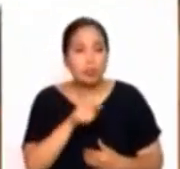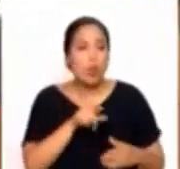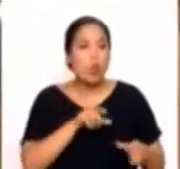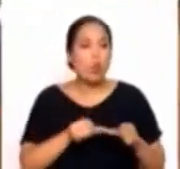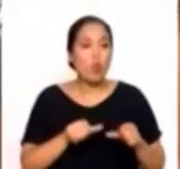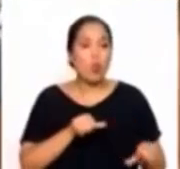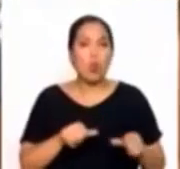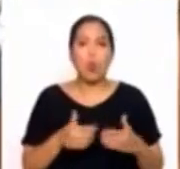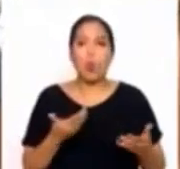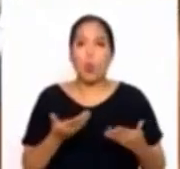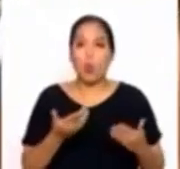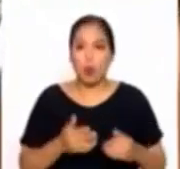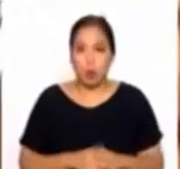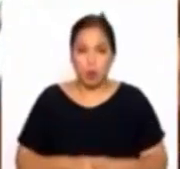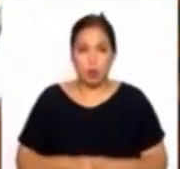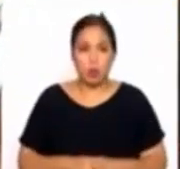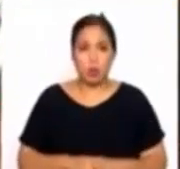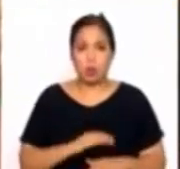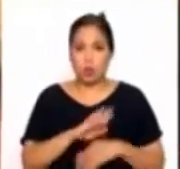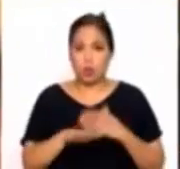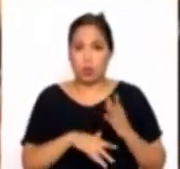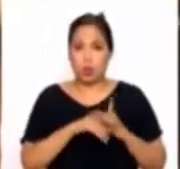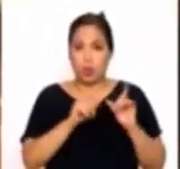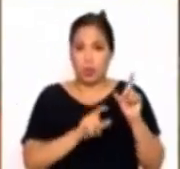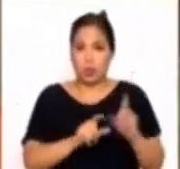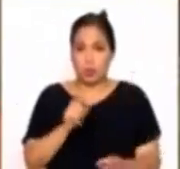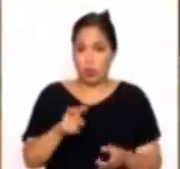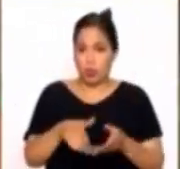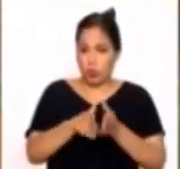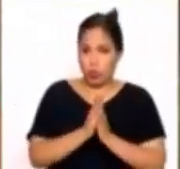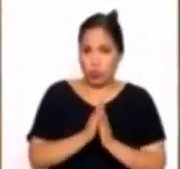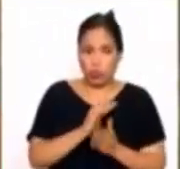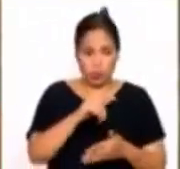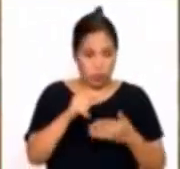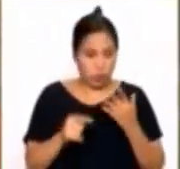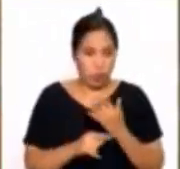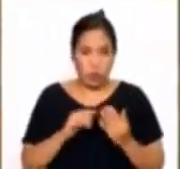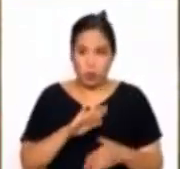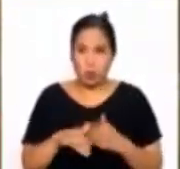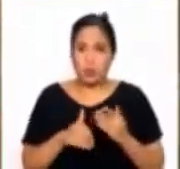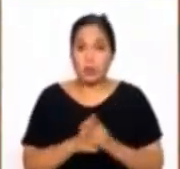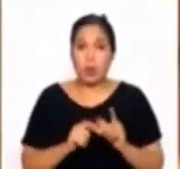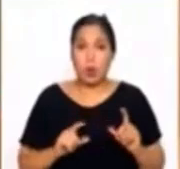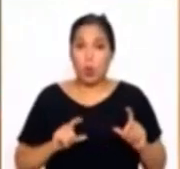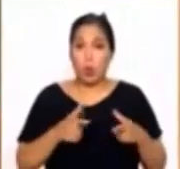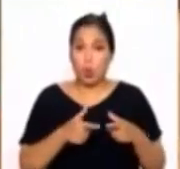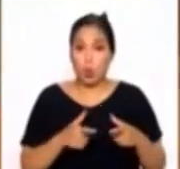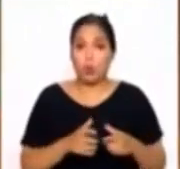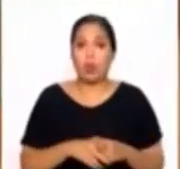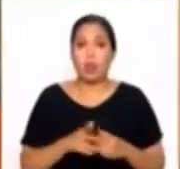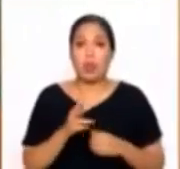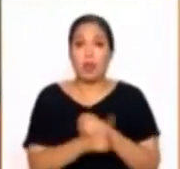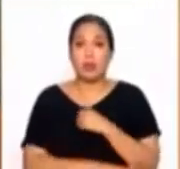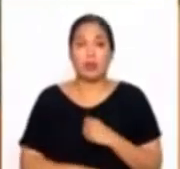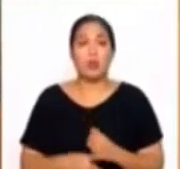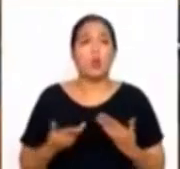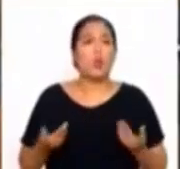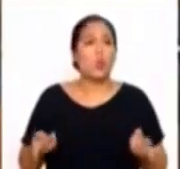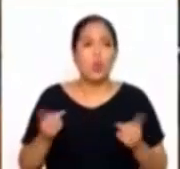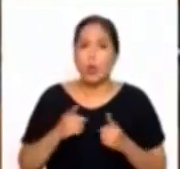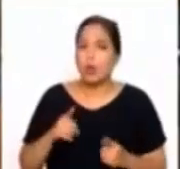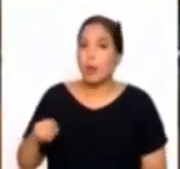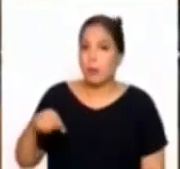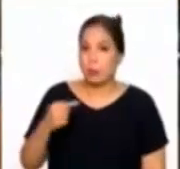programando un informe sobre de todas las personas que han solicitado y en el caso específico de la Junta Nacional también. ¿Para cuándo se va a votar? La próxima